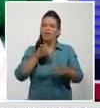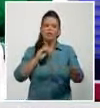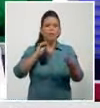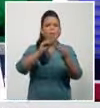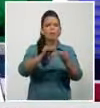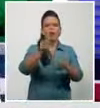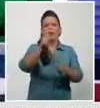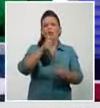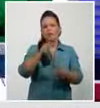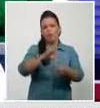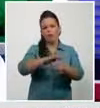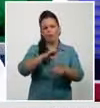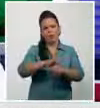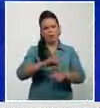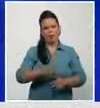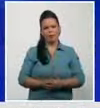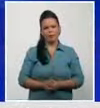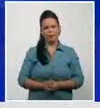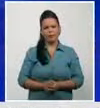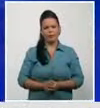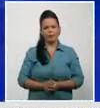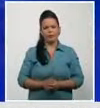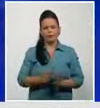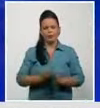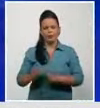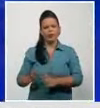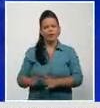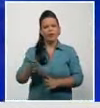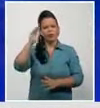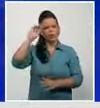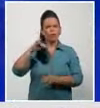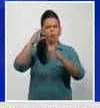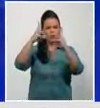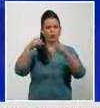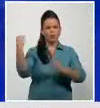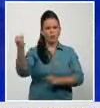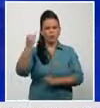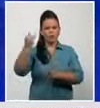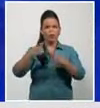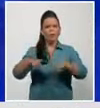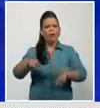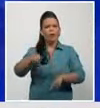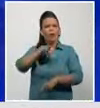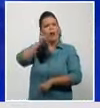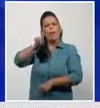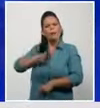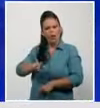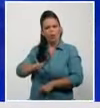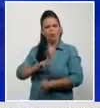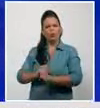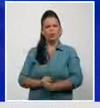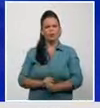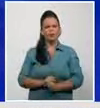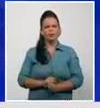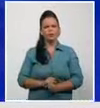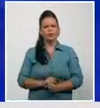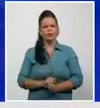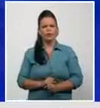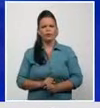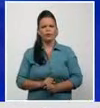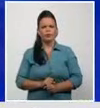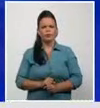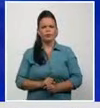A propósito de la estadística internacional, doctor, tenemos una pregunta que nos la envía Claudia Díaz Pérez,